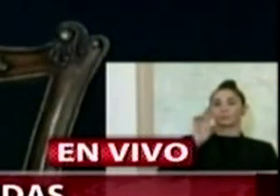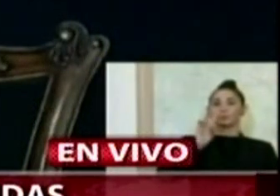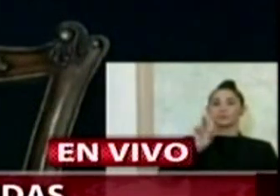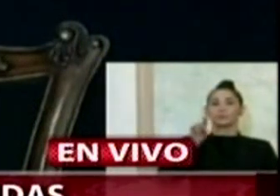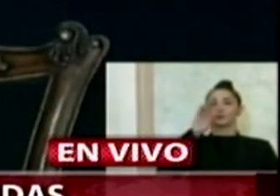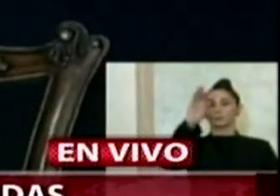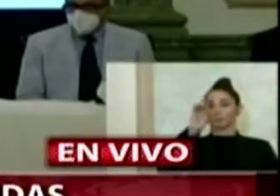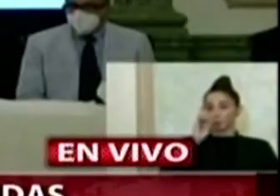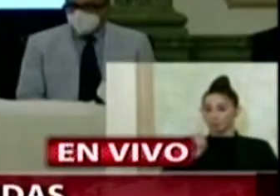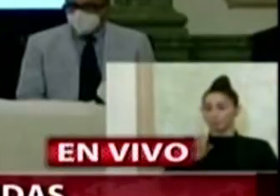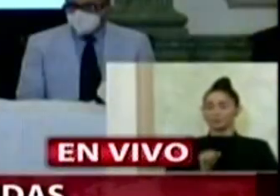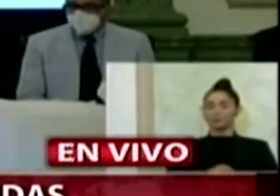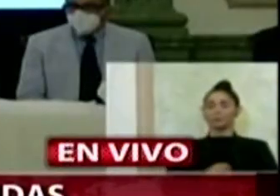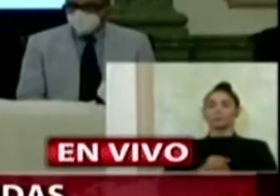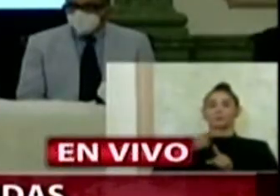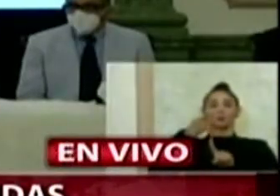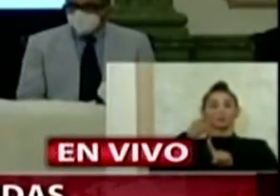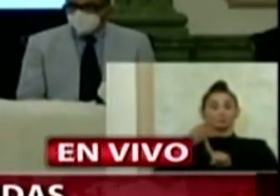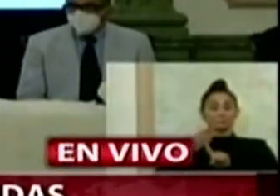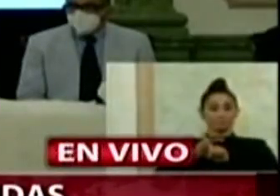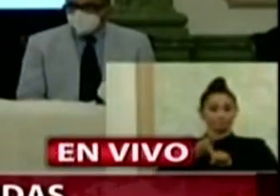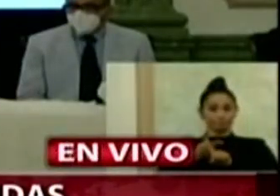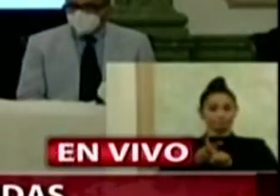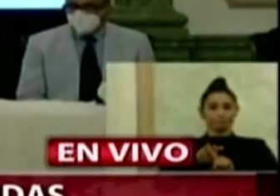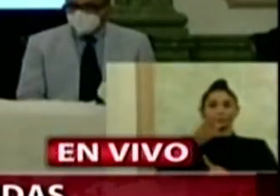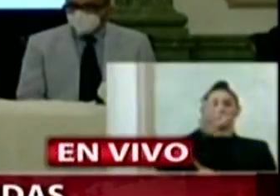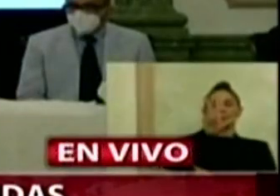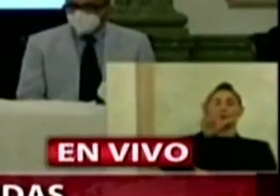1.71% y la tasa de positividad de